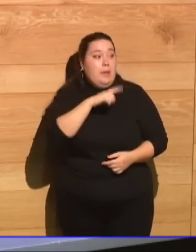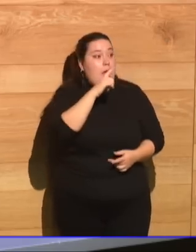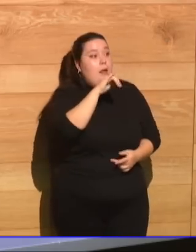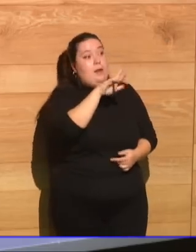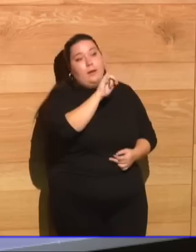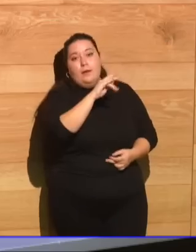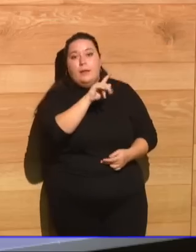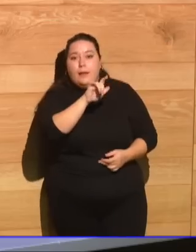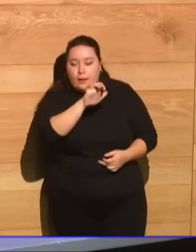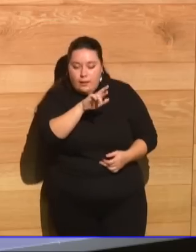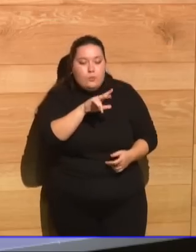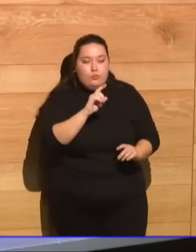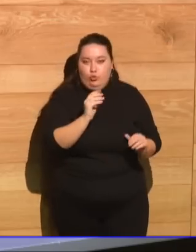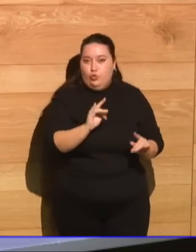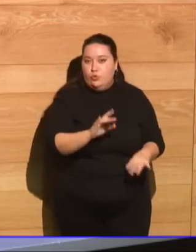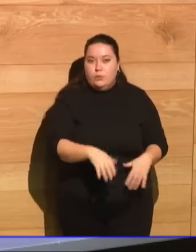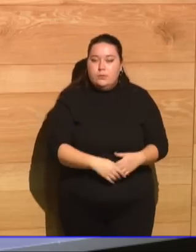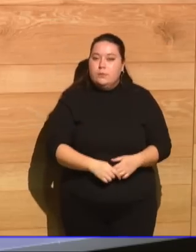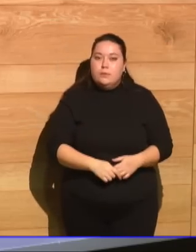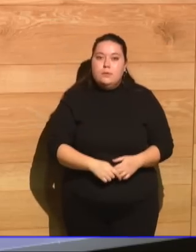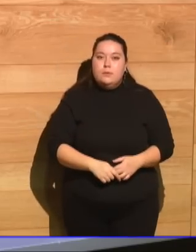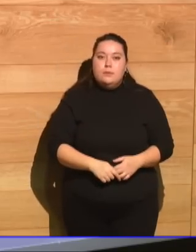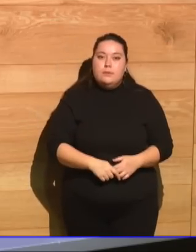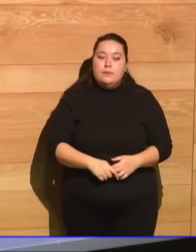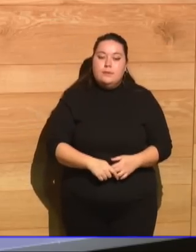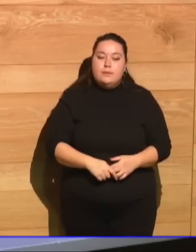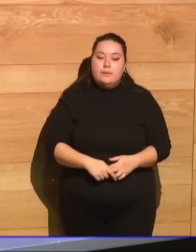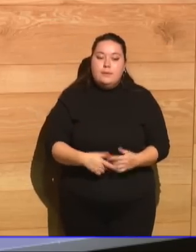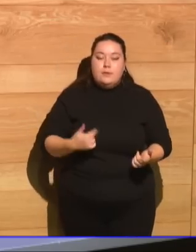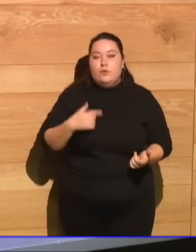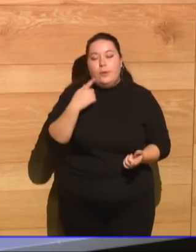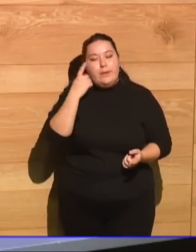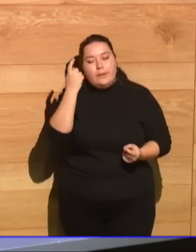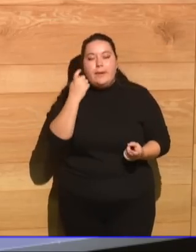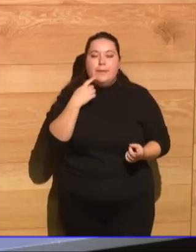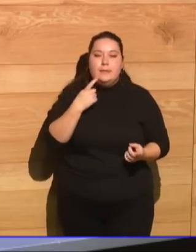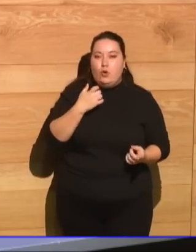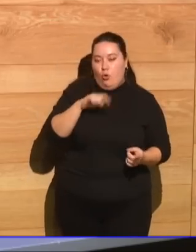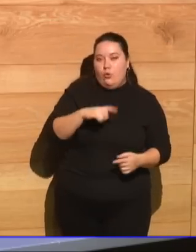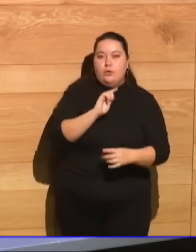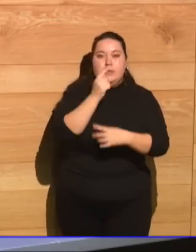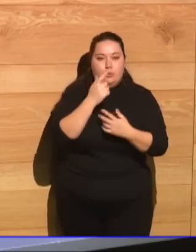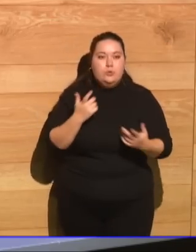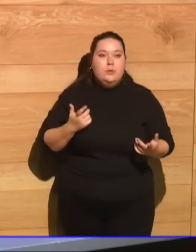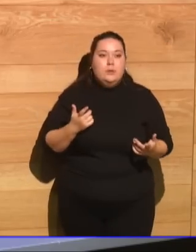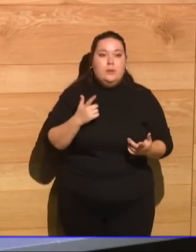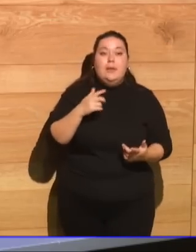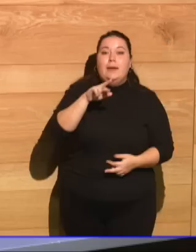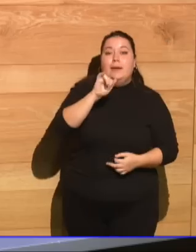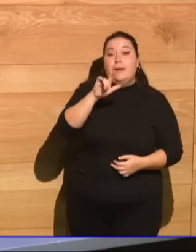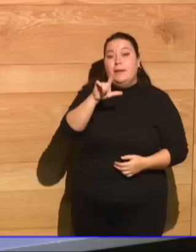principio, que también era muy de Claro, eso, pero por de ejemplo, humillos. lo que trato de defender, y voy a ver si lo conseguimos hoy, es que precisamente Ridley